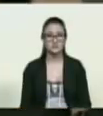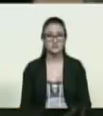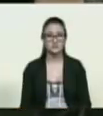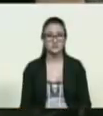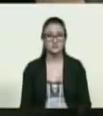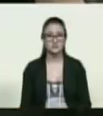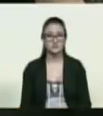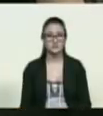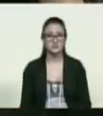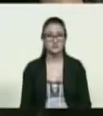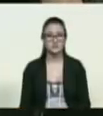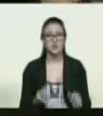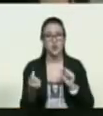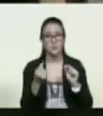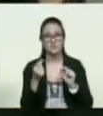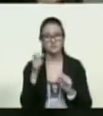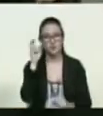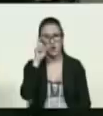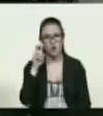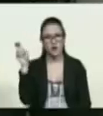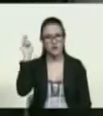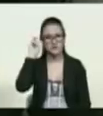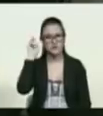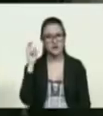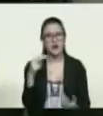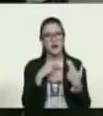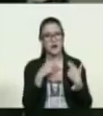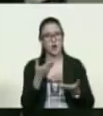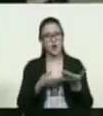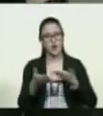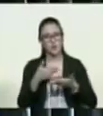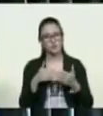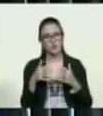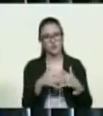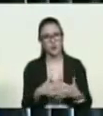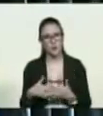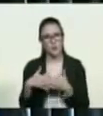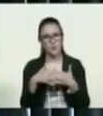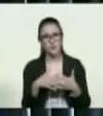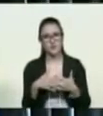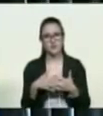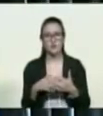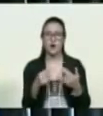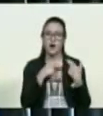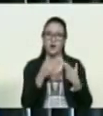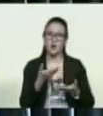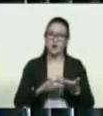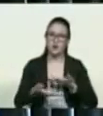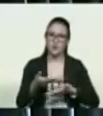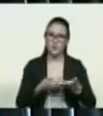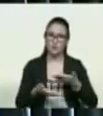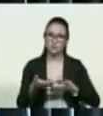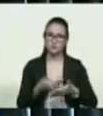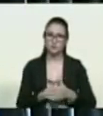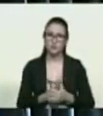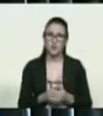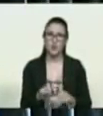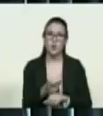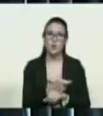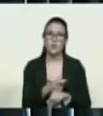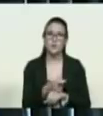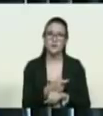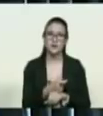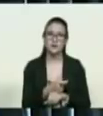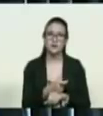Cuando conversó el canciller de la República con el encargado de negocios de los Estados Unidos de Norteamérica y con el encargado de negocios del gobierno de